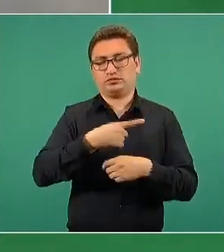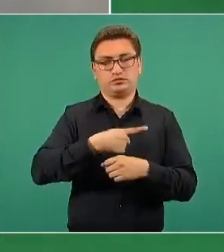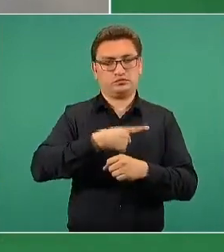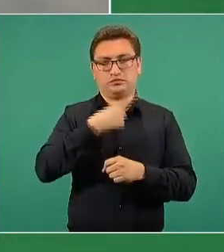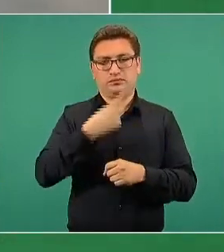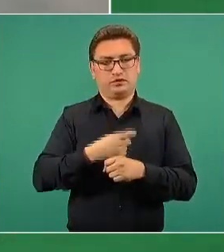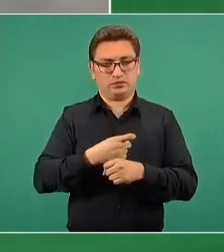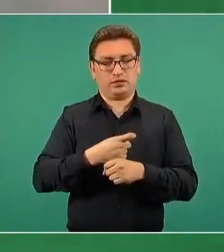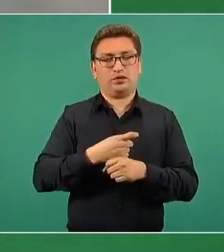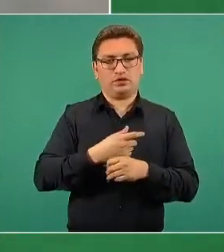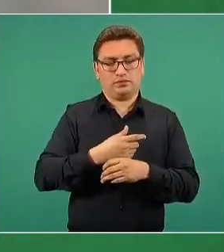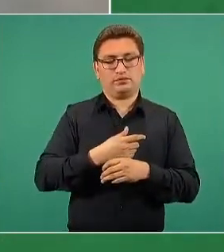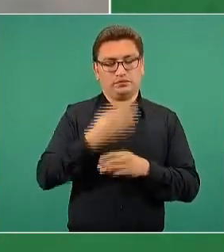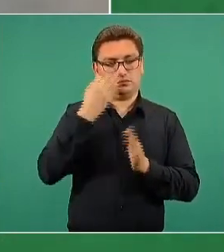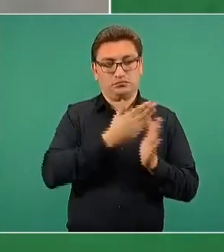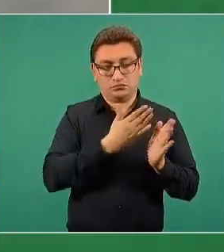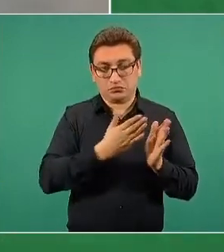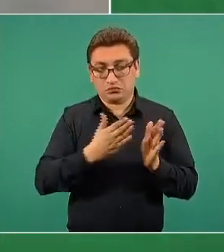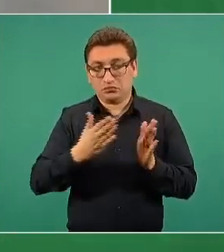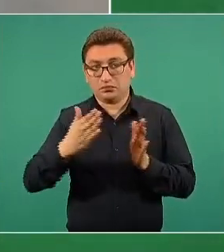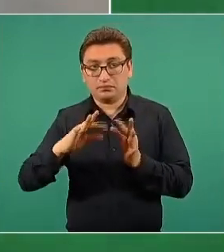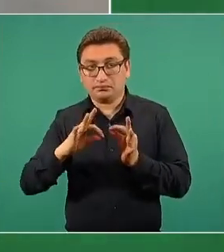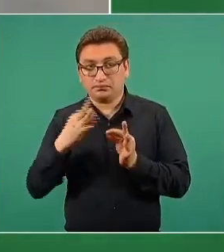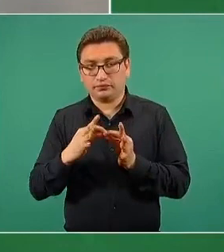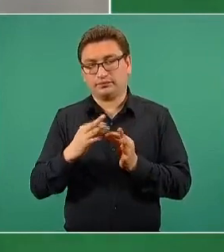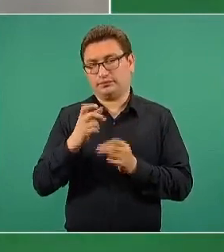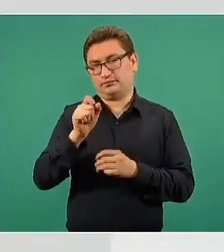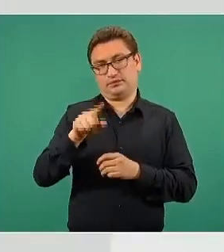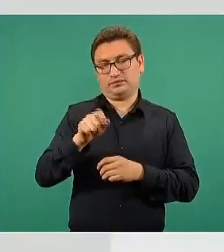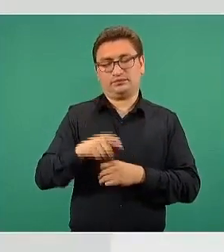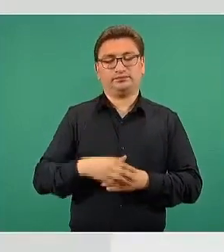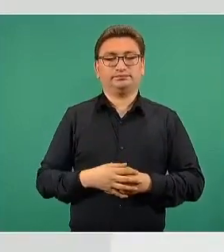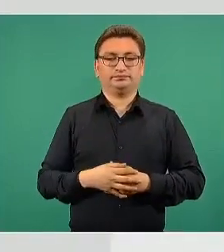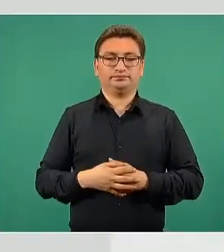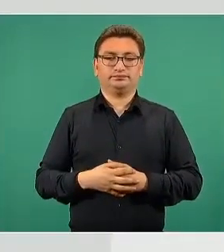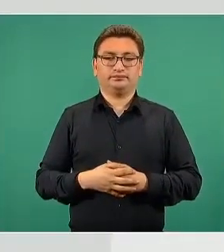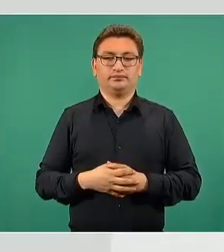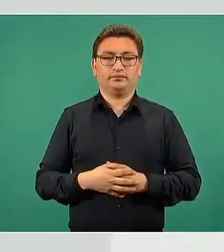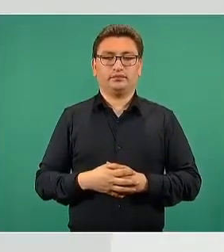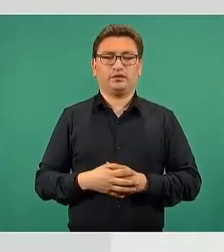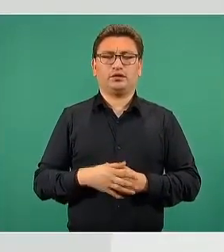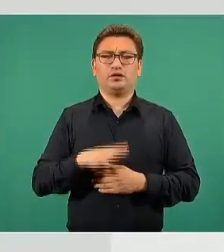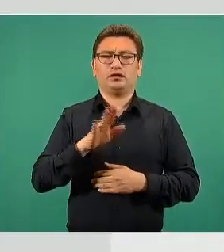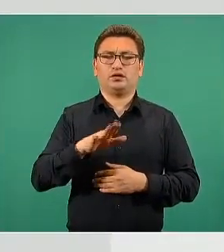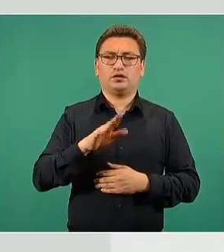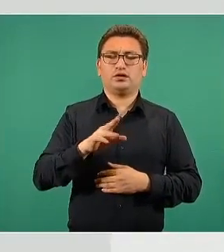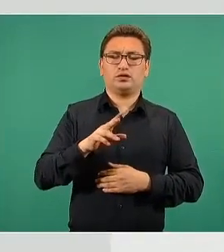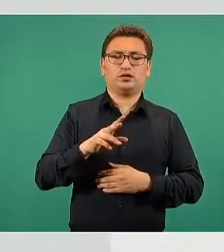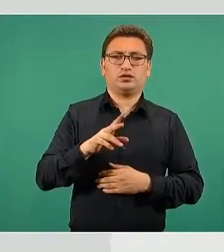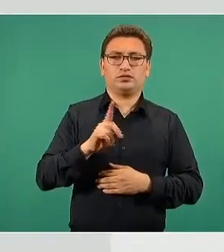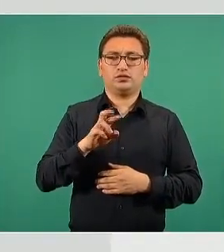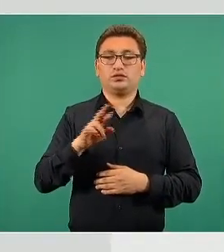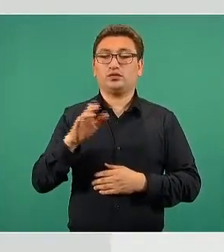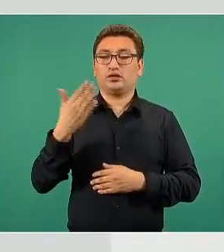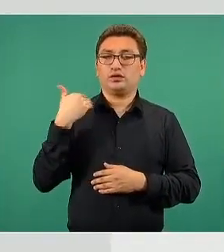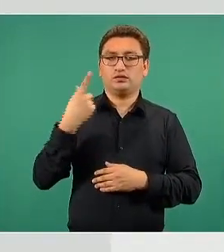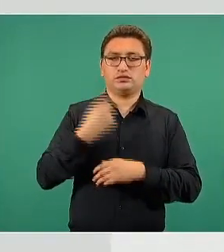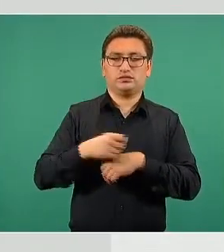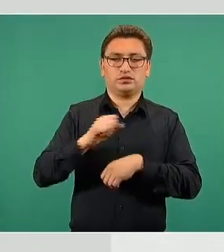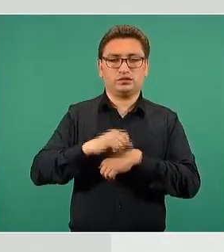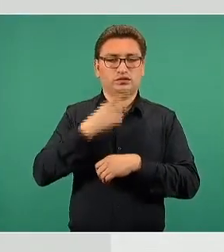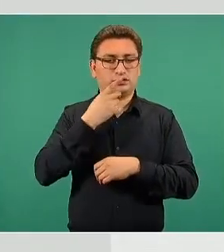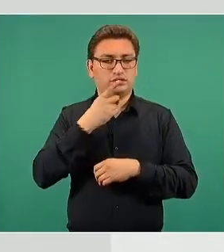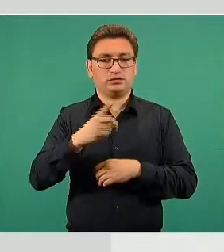cumplido este tiempo al que te refieres, Natalia. Sí, también el doctor Ridaura dijo la semana pasada que